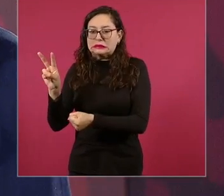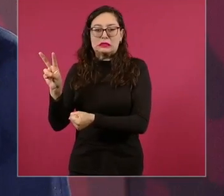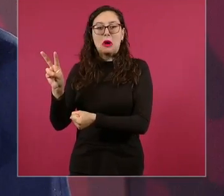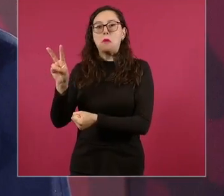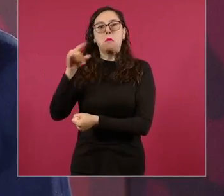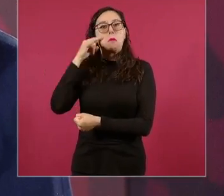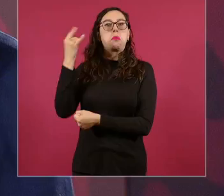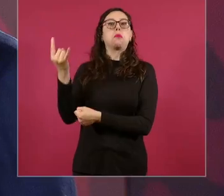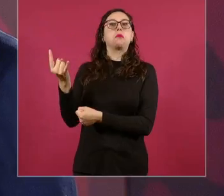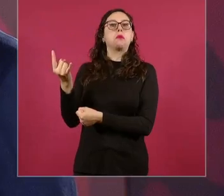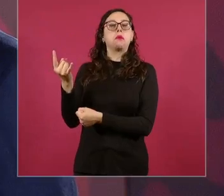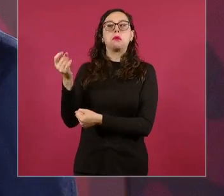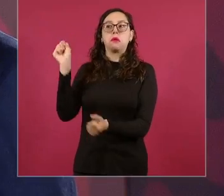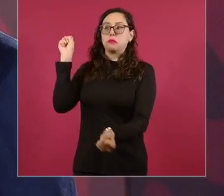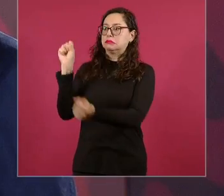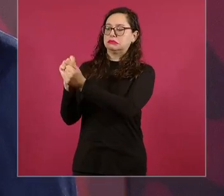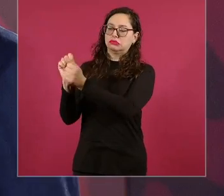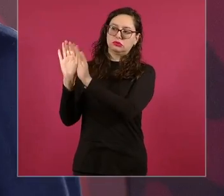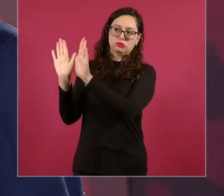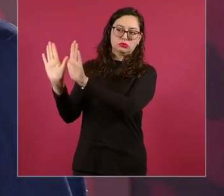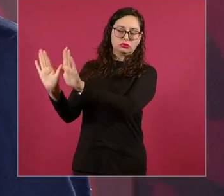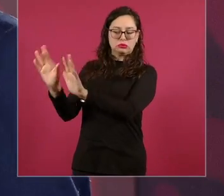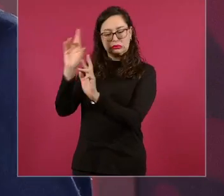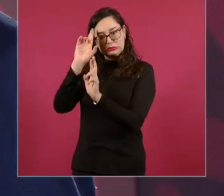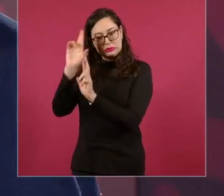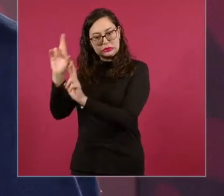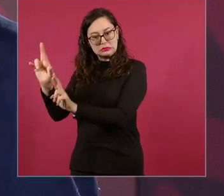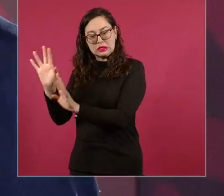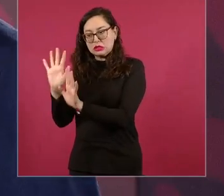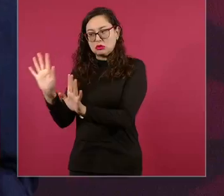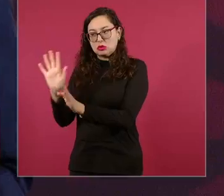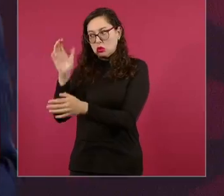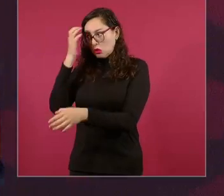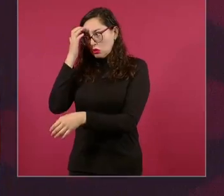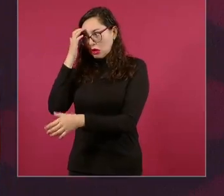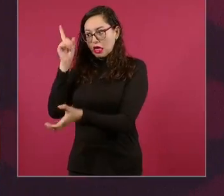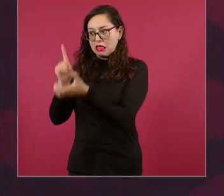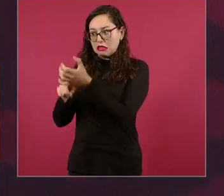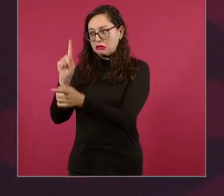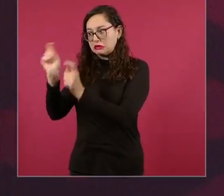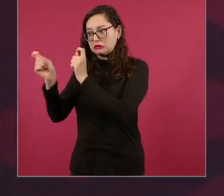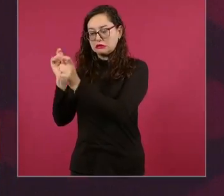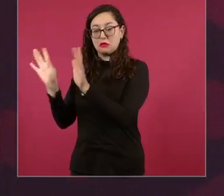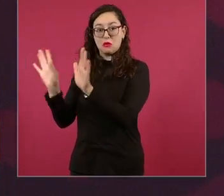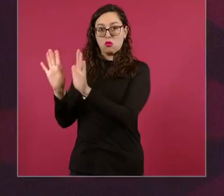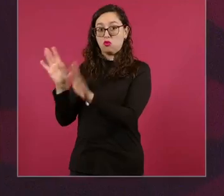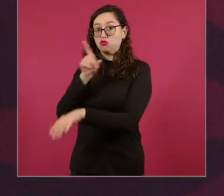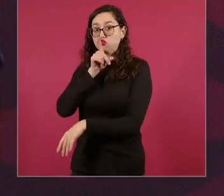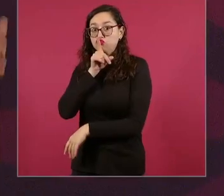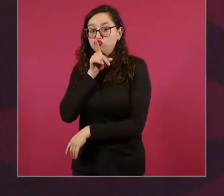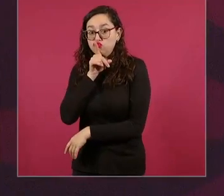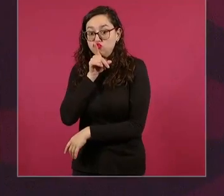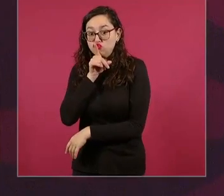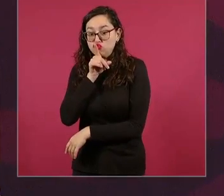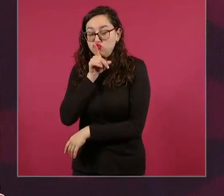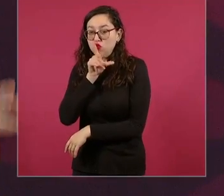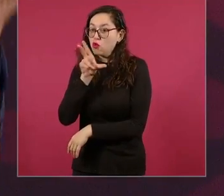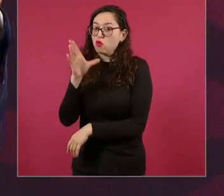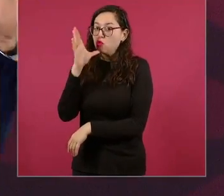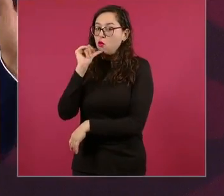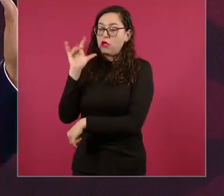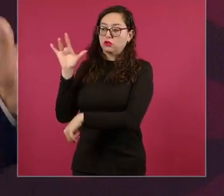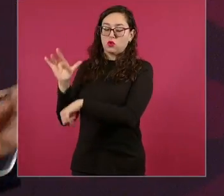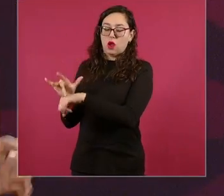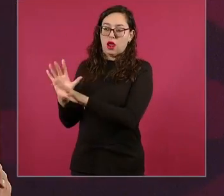Judicial, se sabía del presidente, quién era el presidente, el